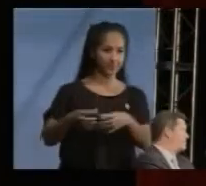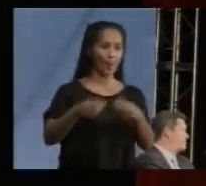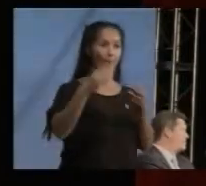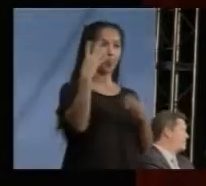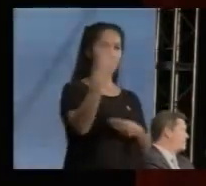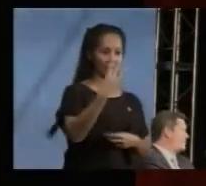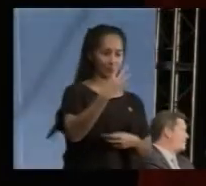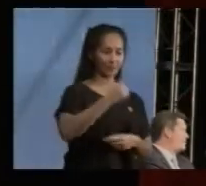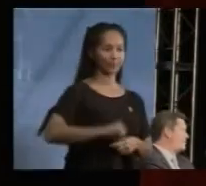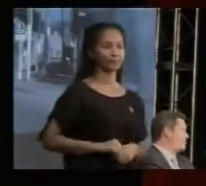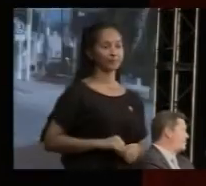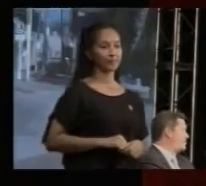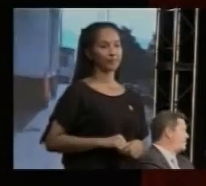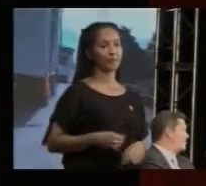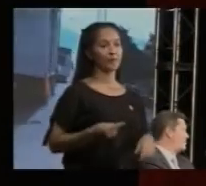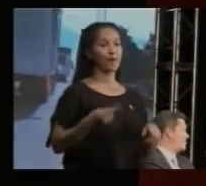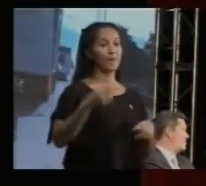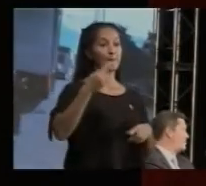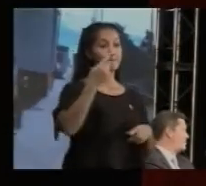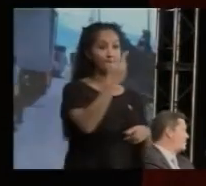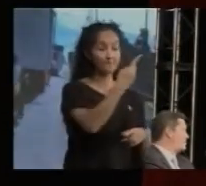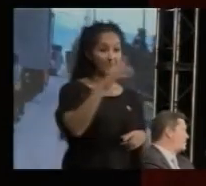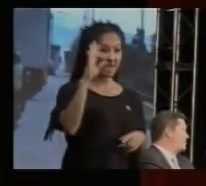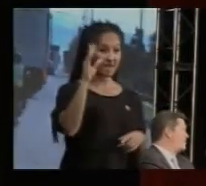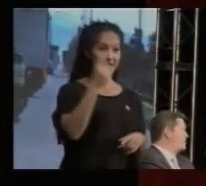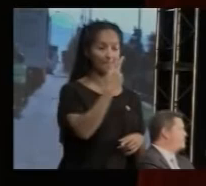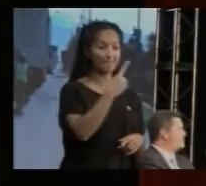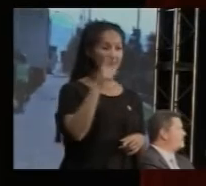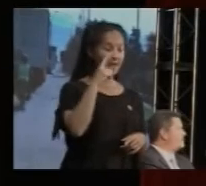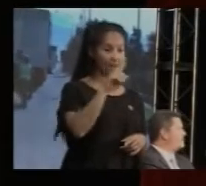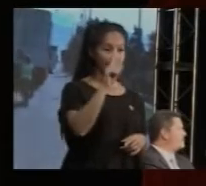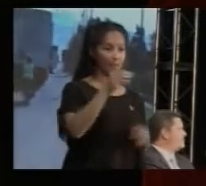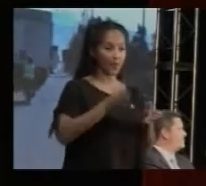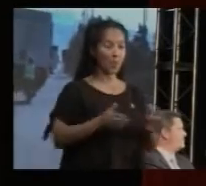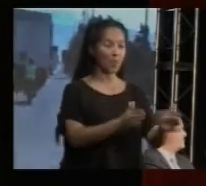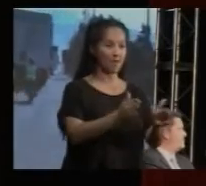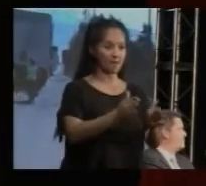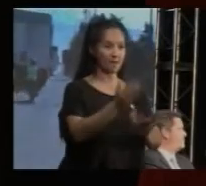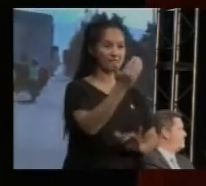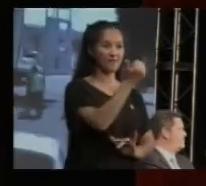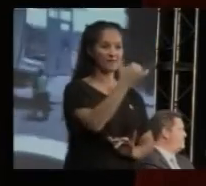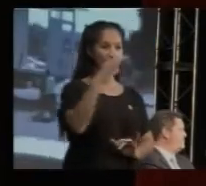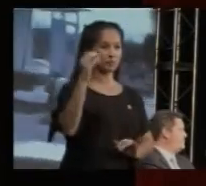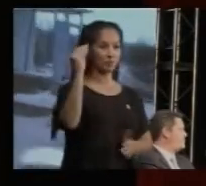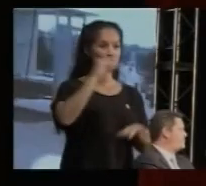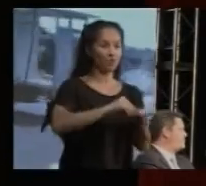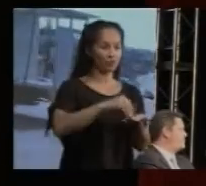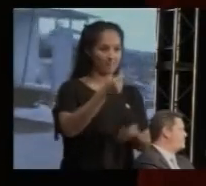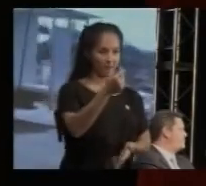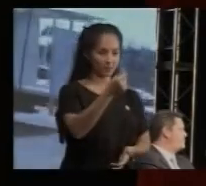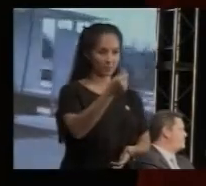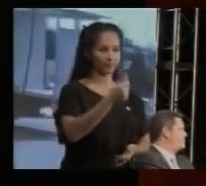a arreglar 1.000 cuadras con riego asfáltico con una inversión de 160 millones de pesos. Un plan de